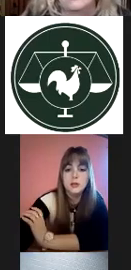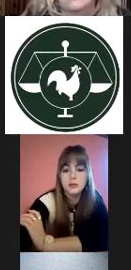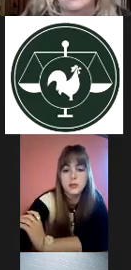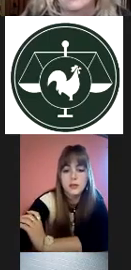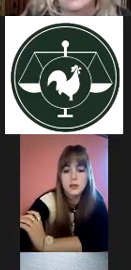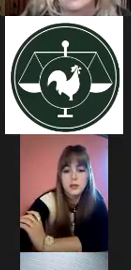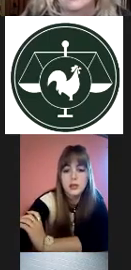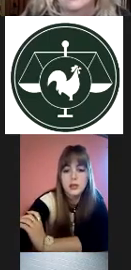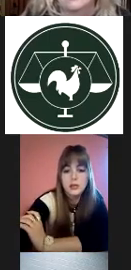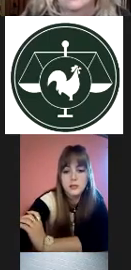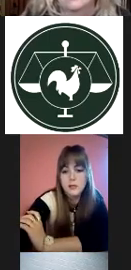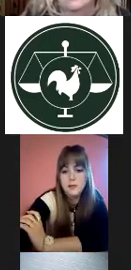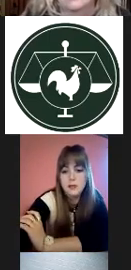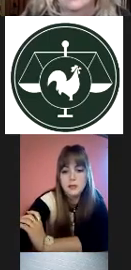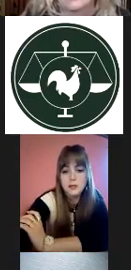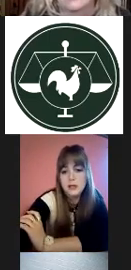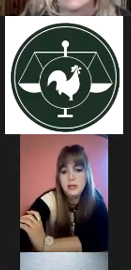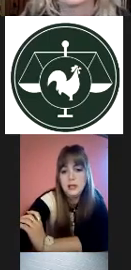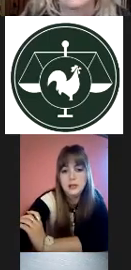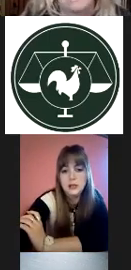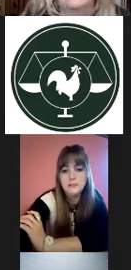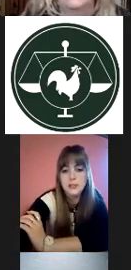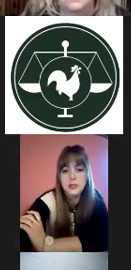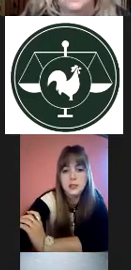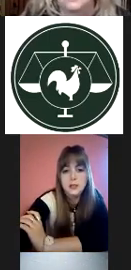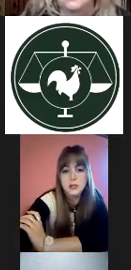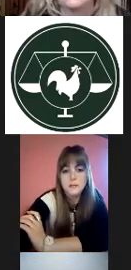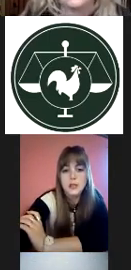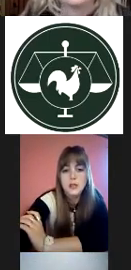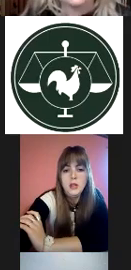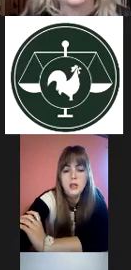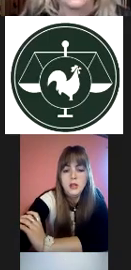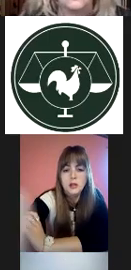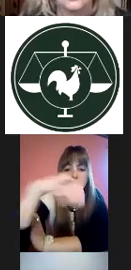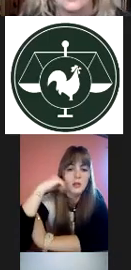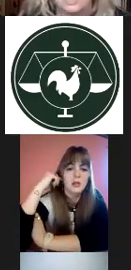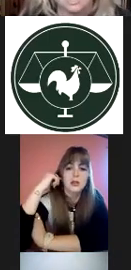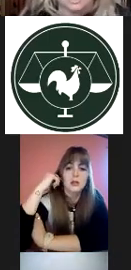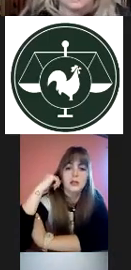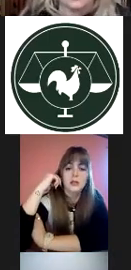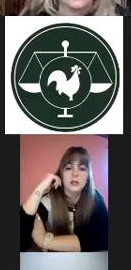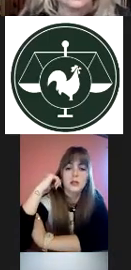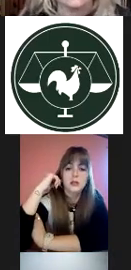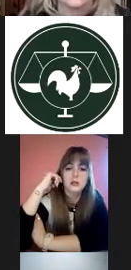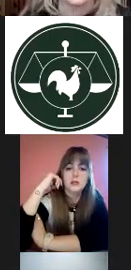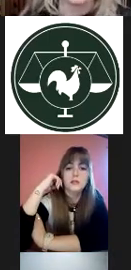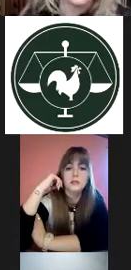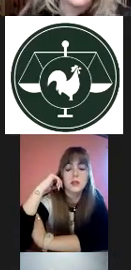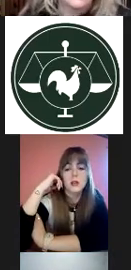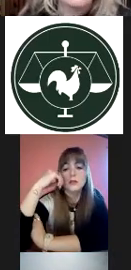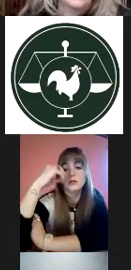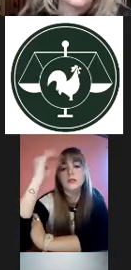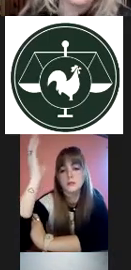enorme. No hay nada que sea más beneficioso, la realidad es esa. Ni hablar de la salud que le brinda al animal, ¿no es cierto? Porque